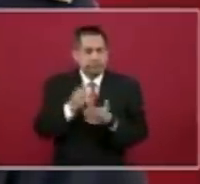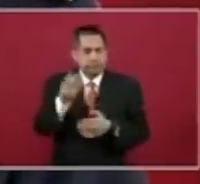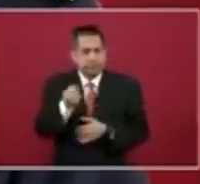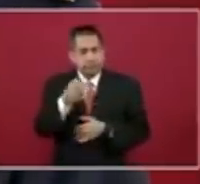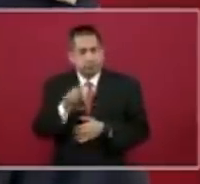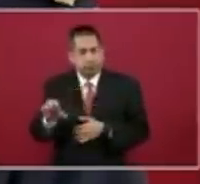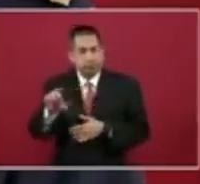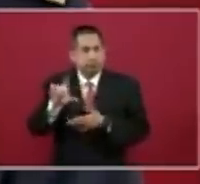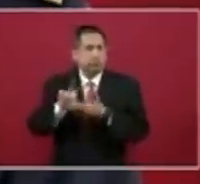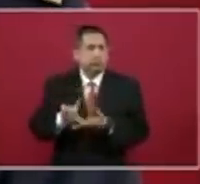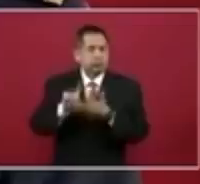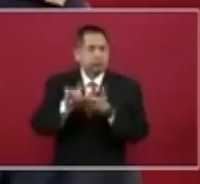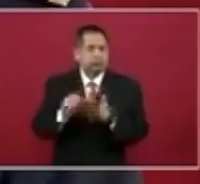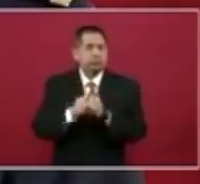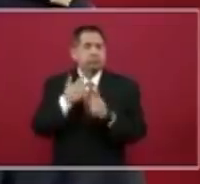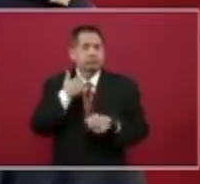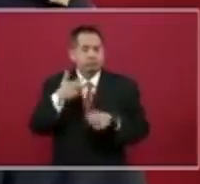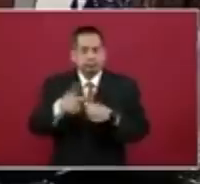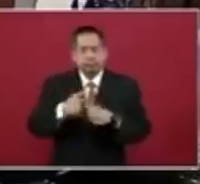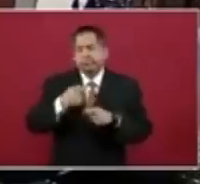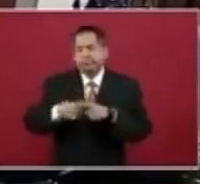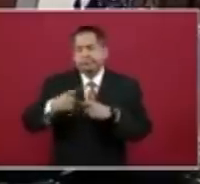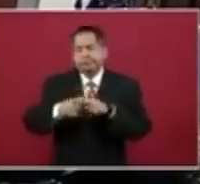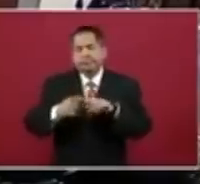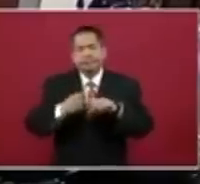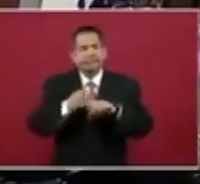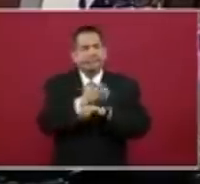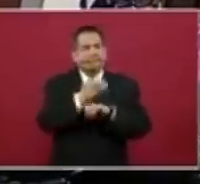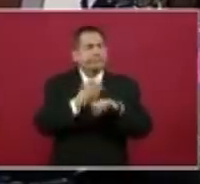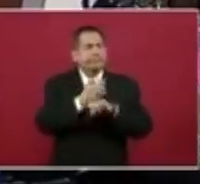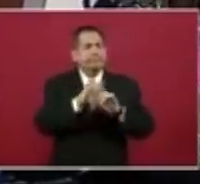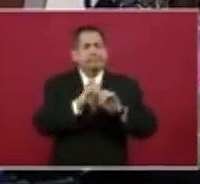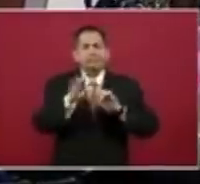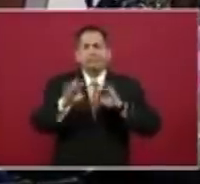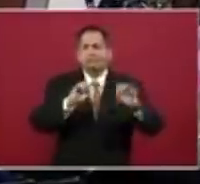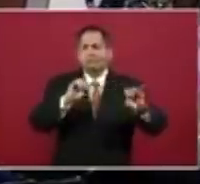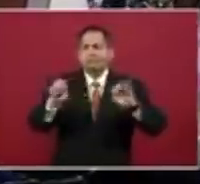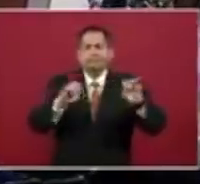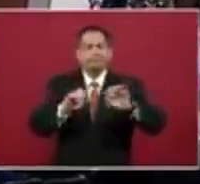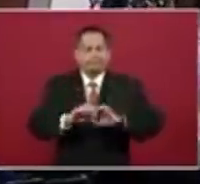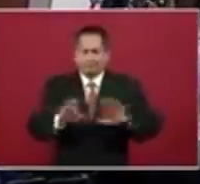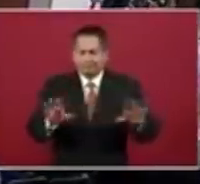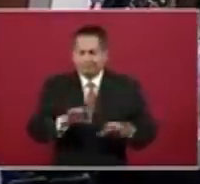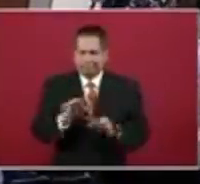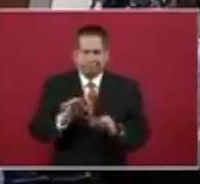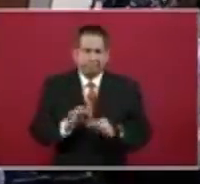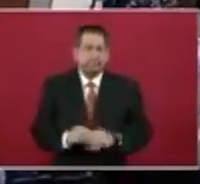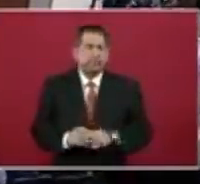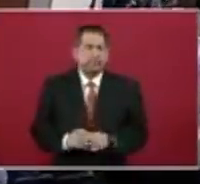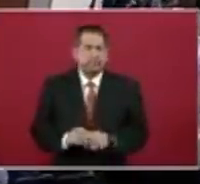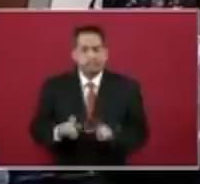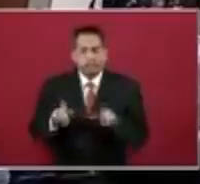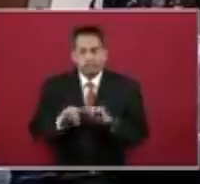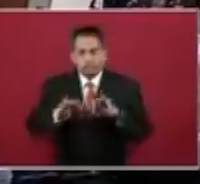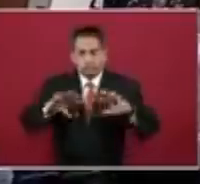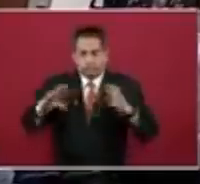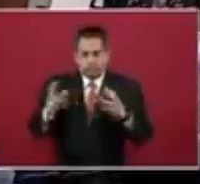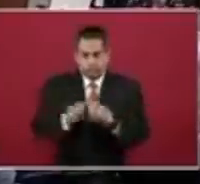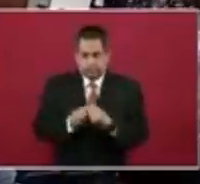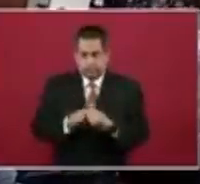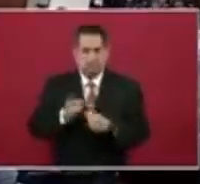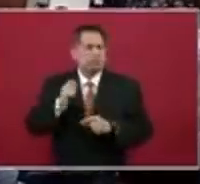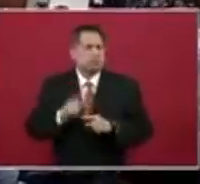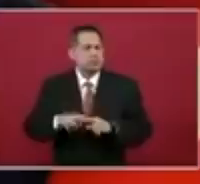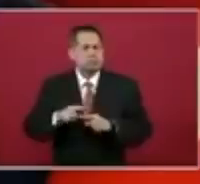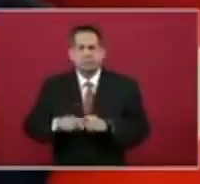7.640.900 litros de combustible en diferentes plazas. Como resumen, tenemos en relación